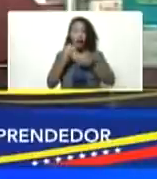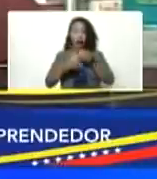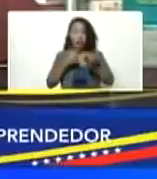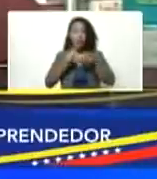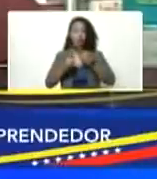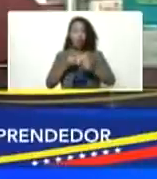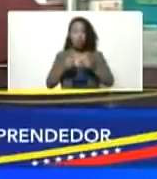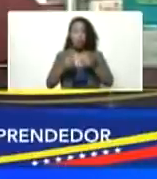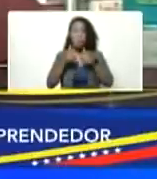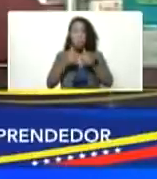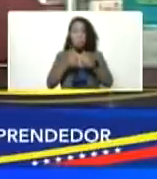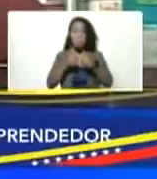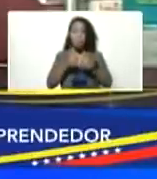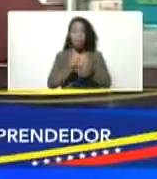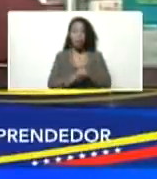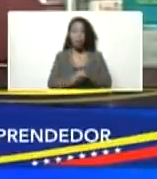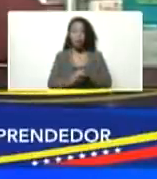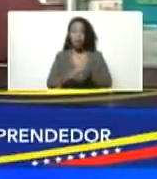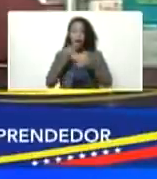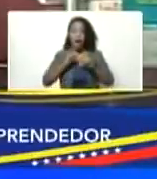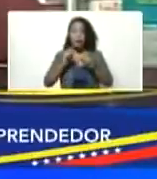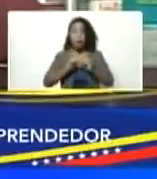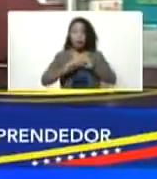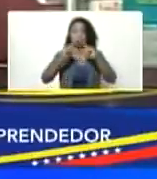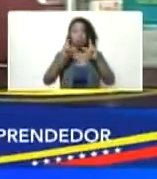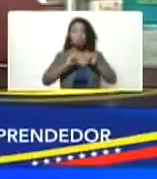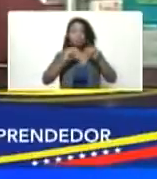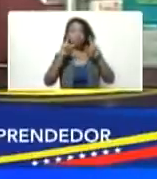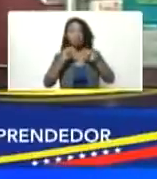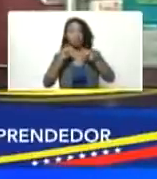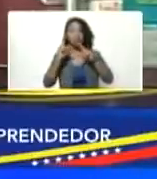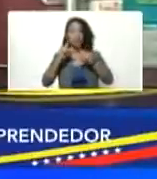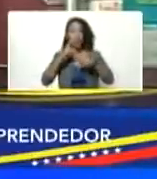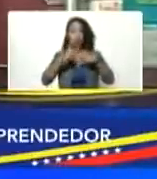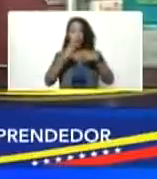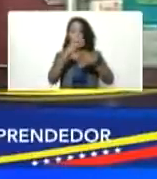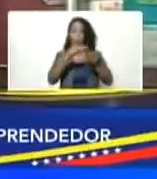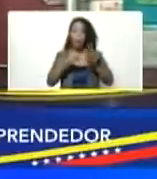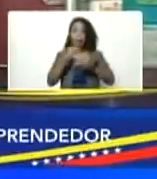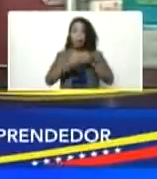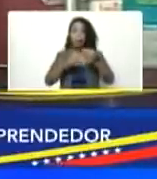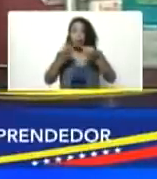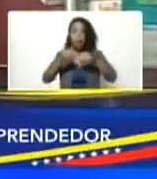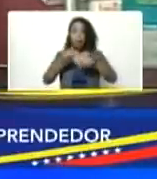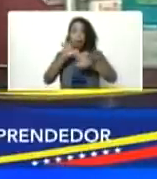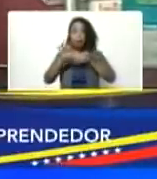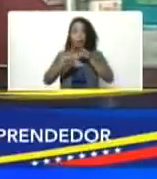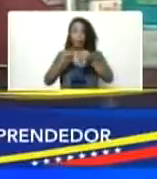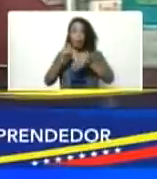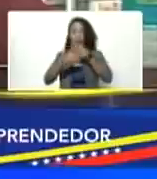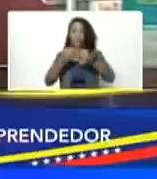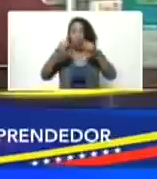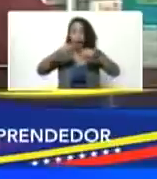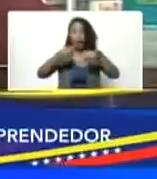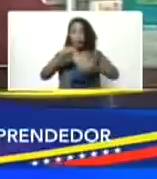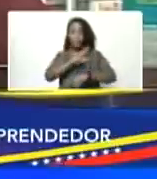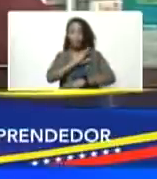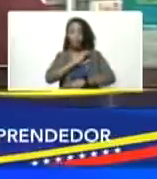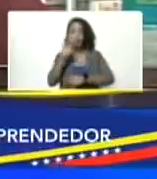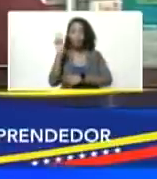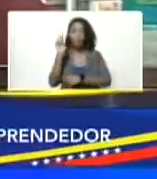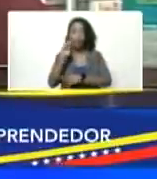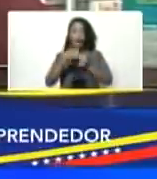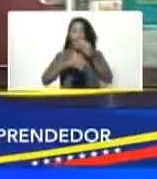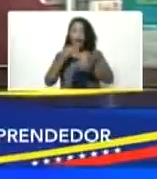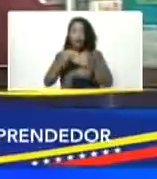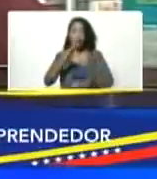bonitas. No. Impresionante la calidad de los productos que se hacen y que se consiguen hechos en Venezuela. Hechos